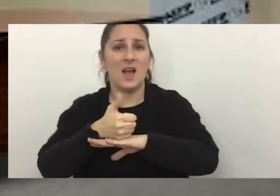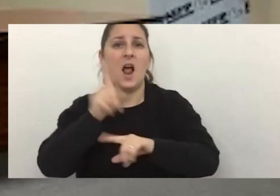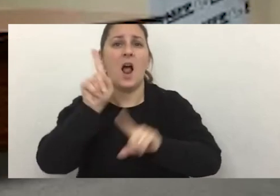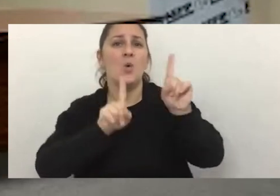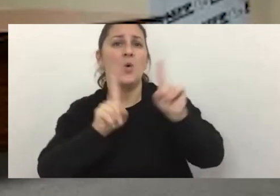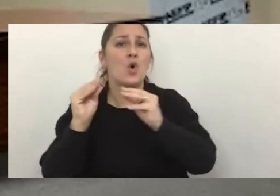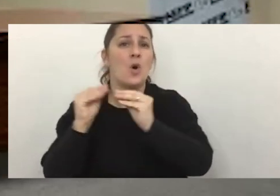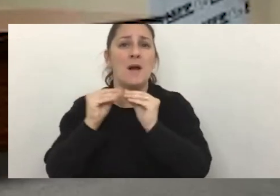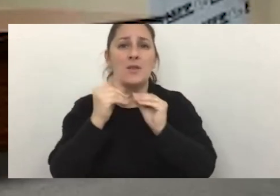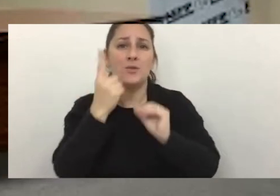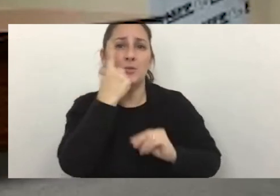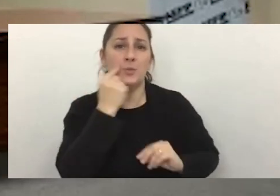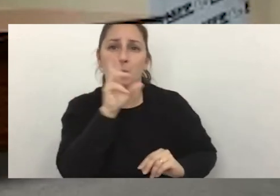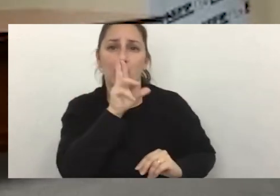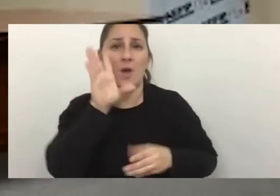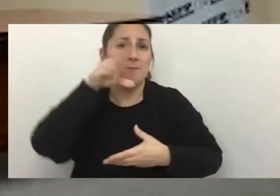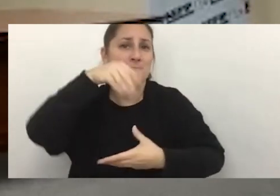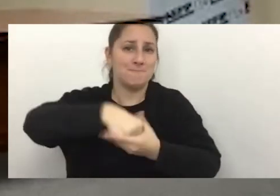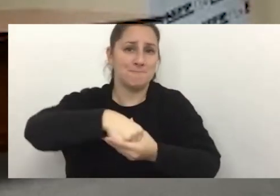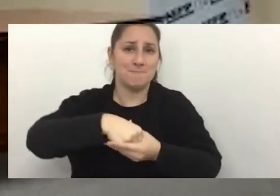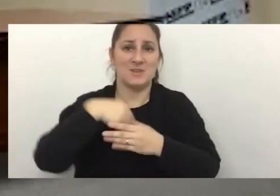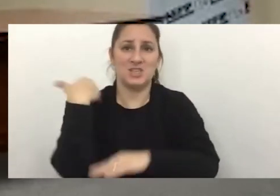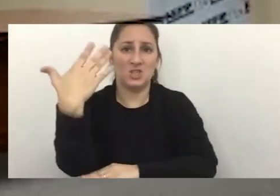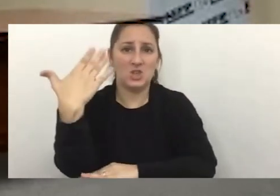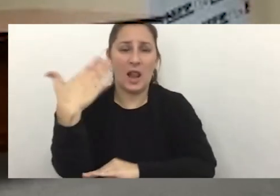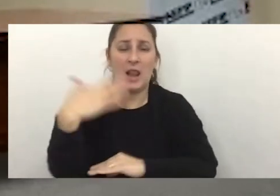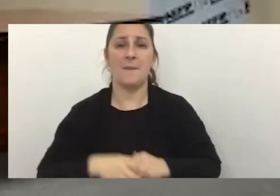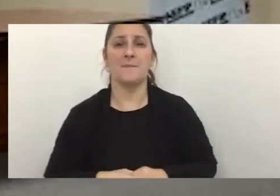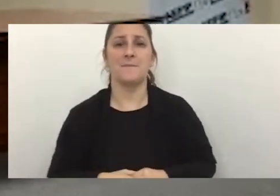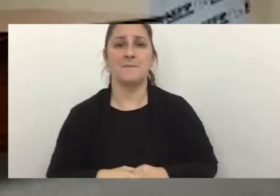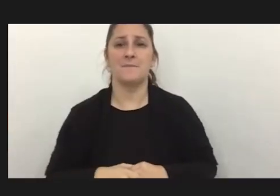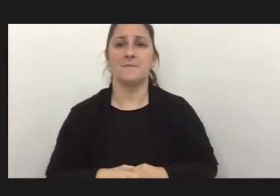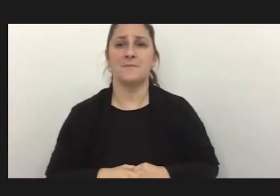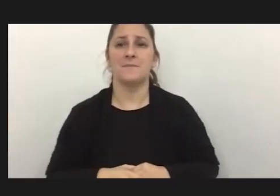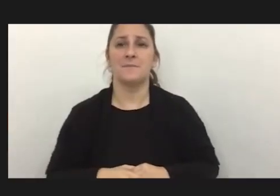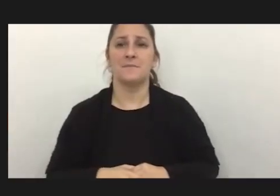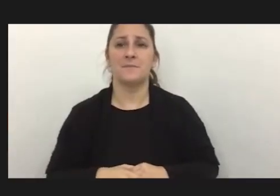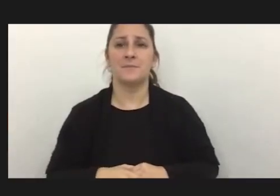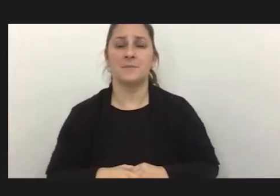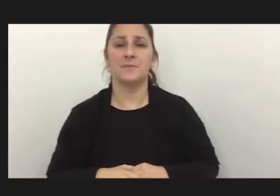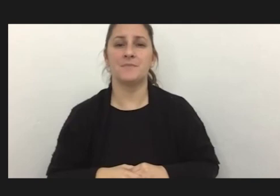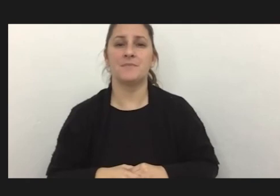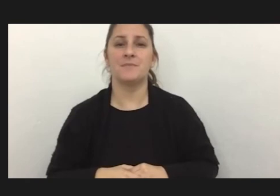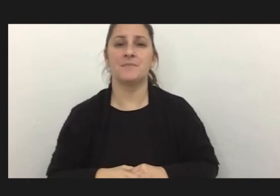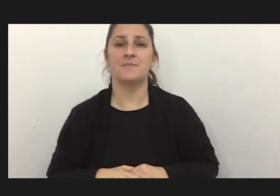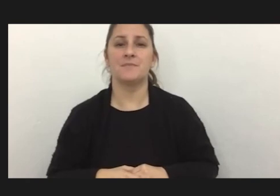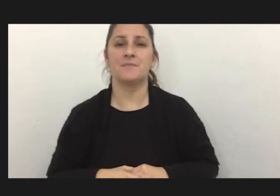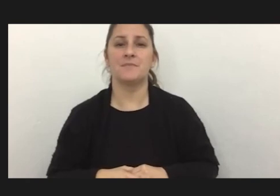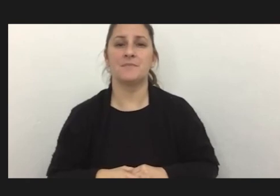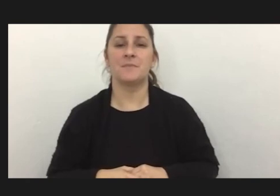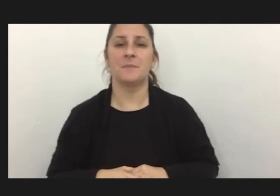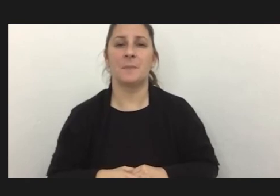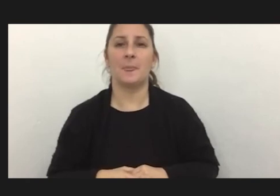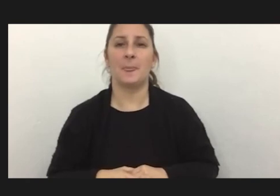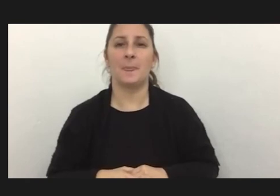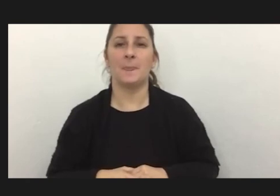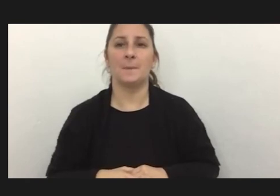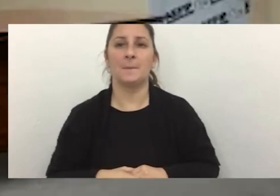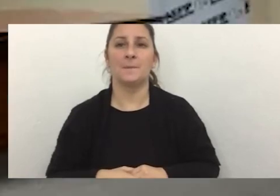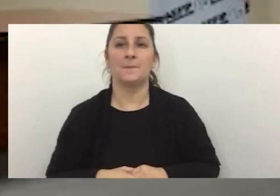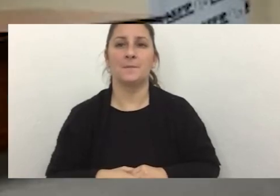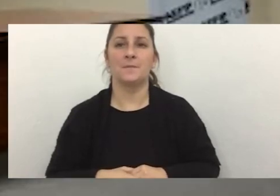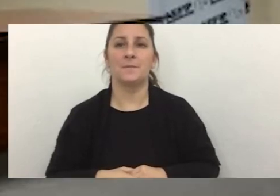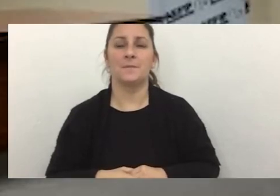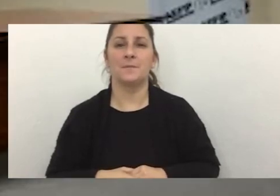compañeros intervinientes en esta charla, que formaron parte de la misma. Bueno,